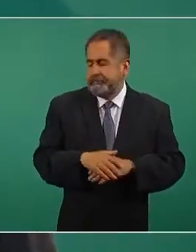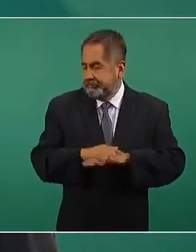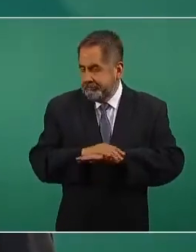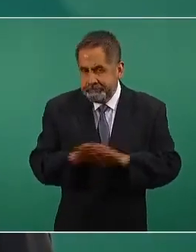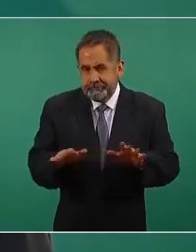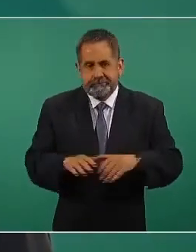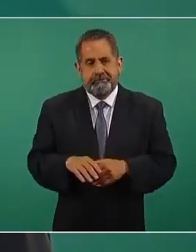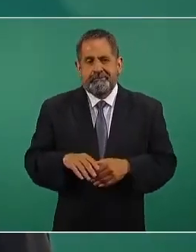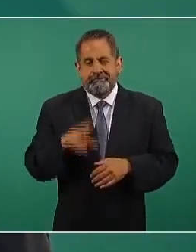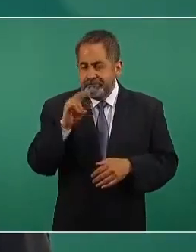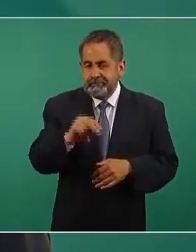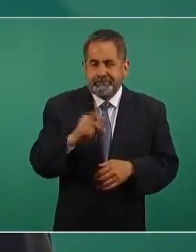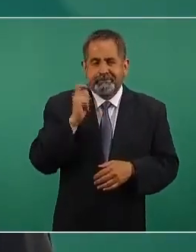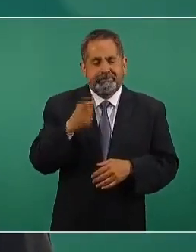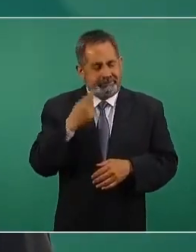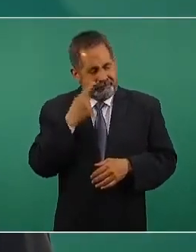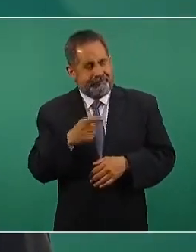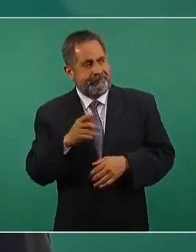llama la atención